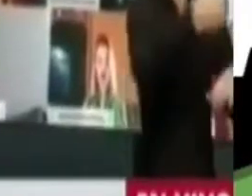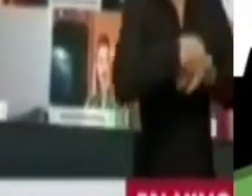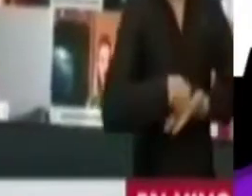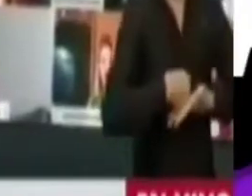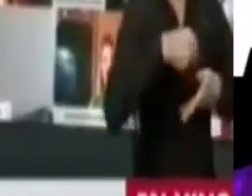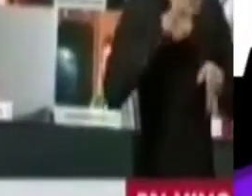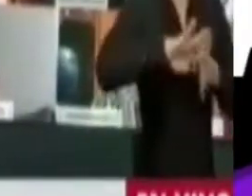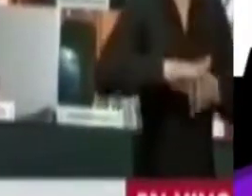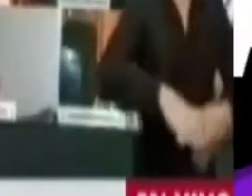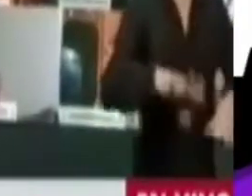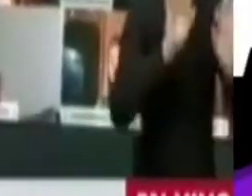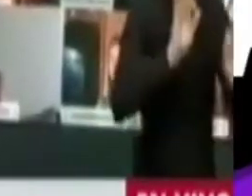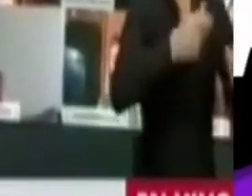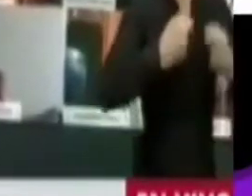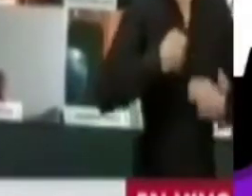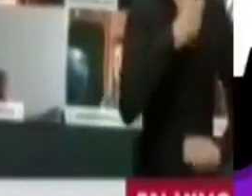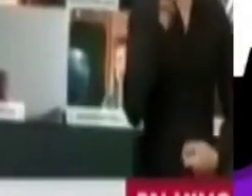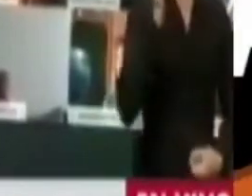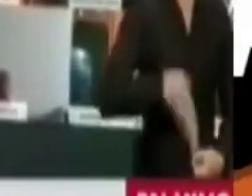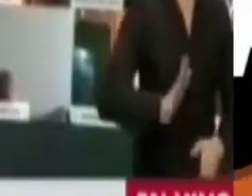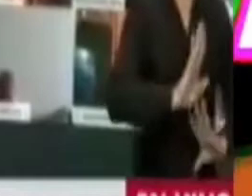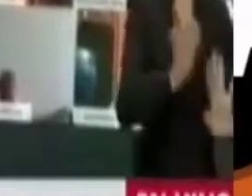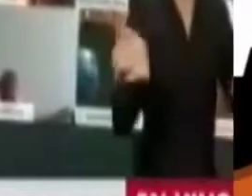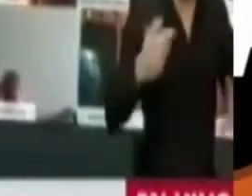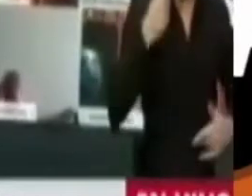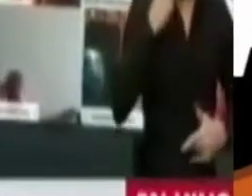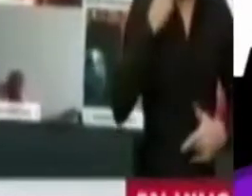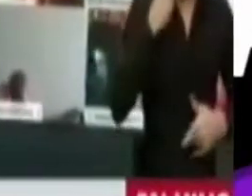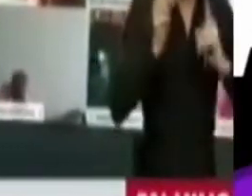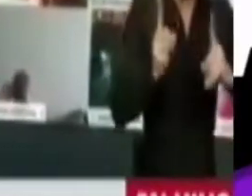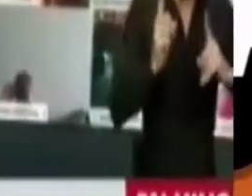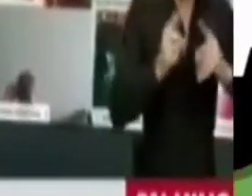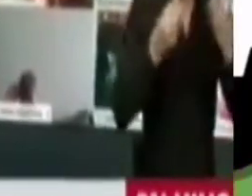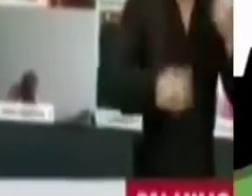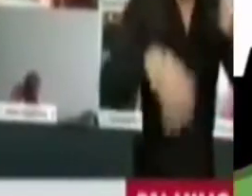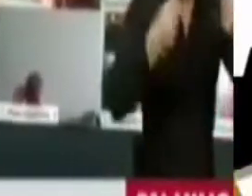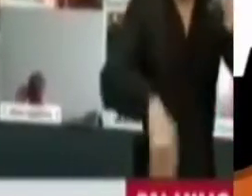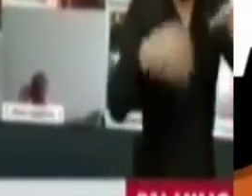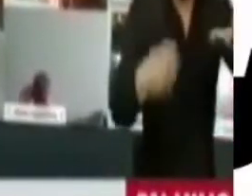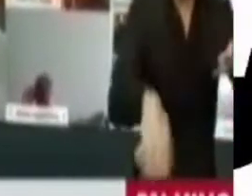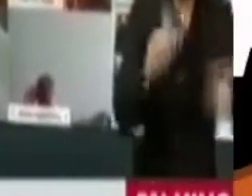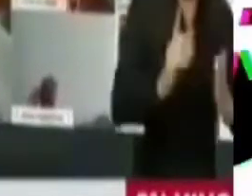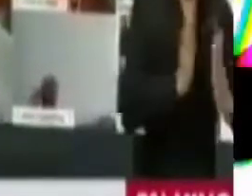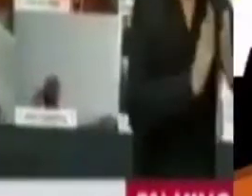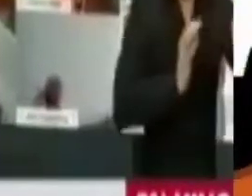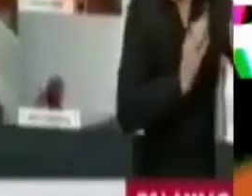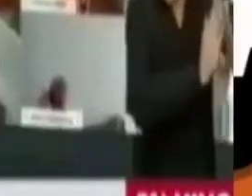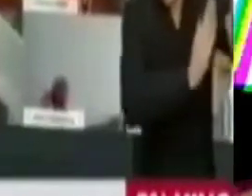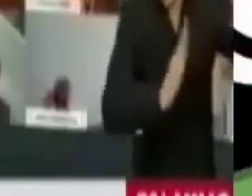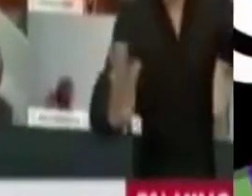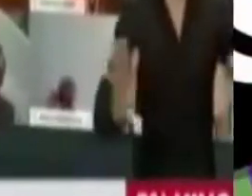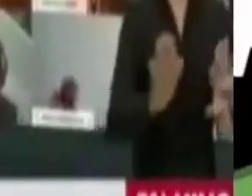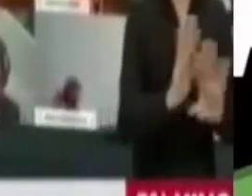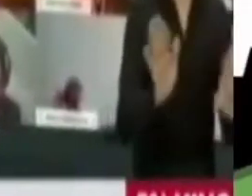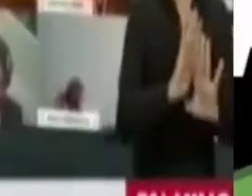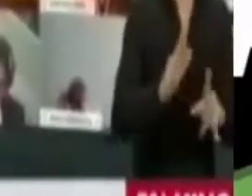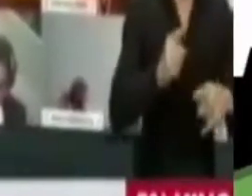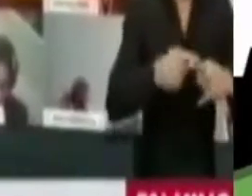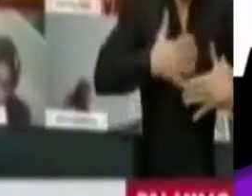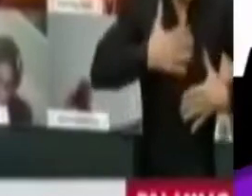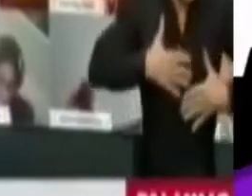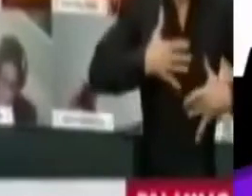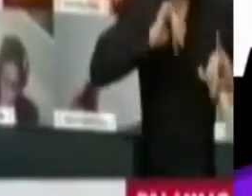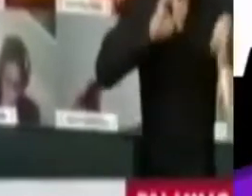una fiesta era prácticamente, una alegría que era acompañado por aquellos que recibieron la vivienda, pero por aquellos